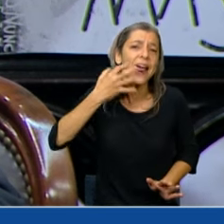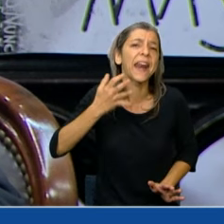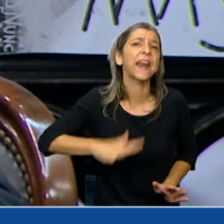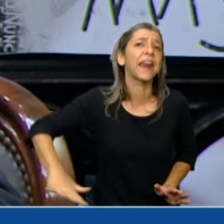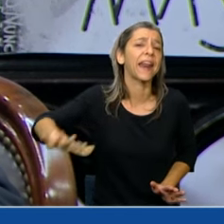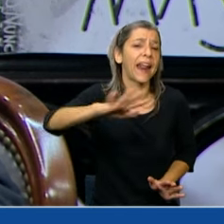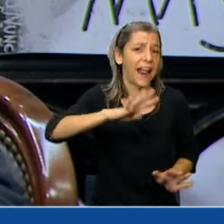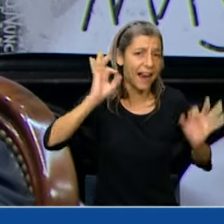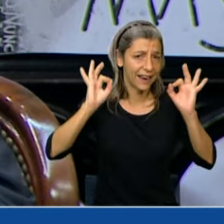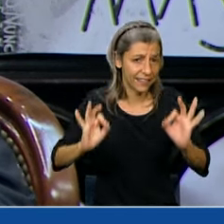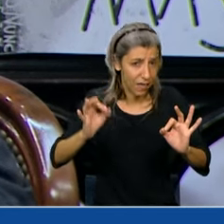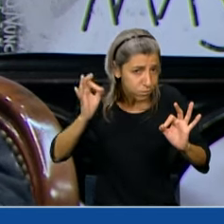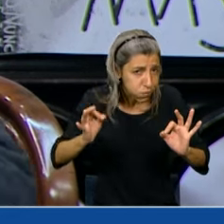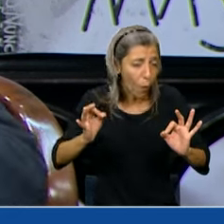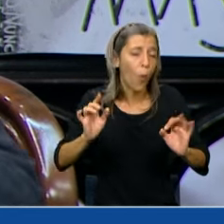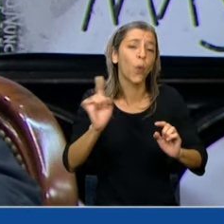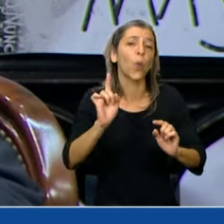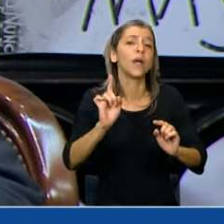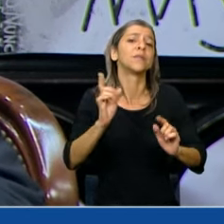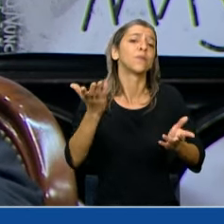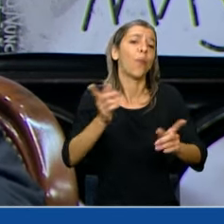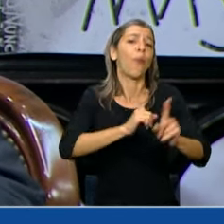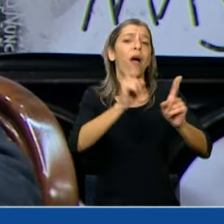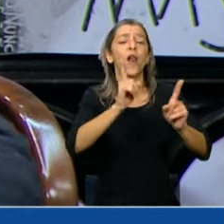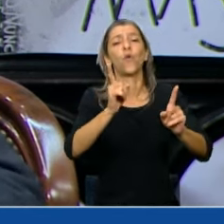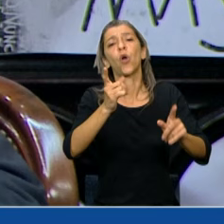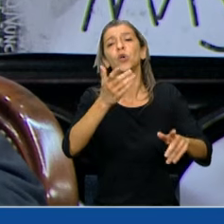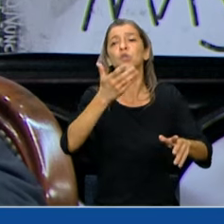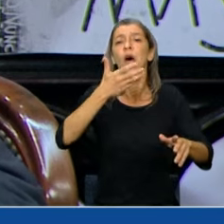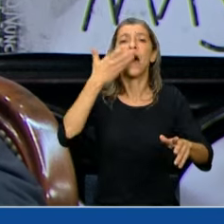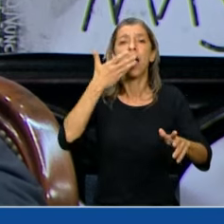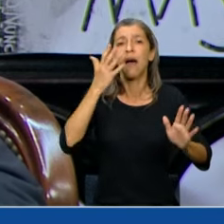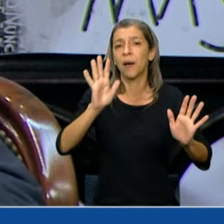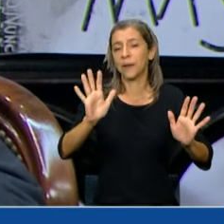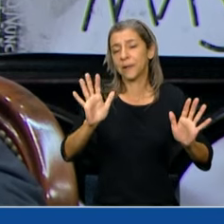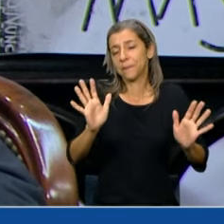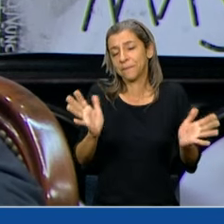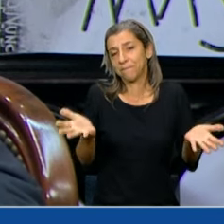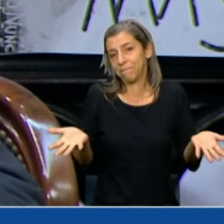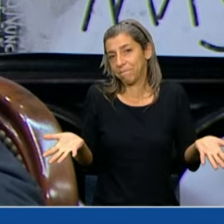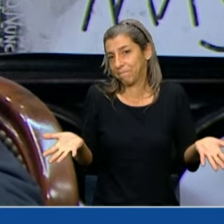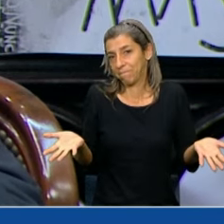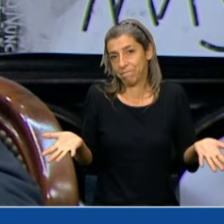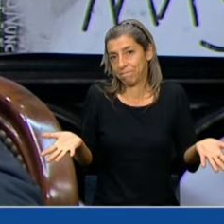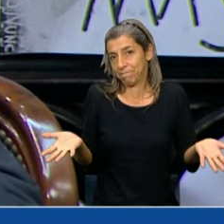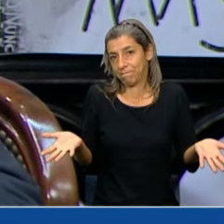esa que a veces surge de los de los